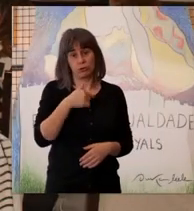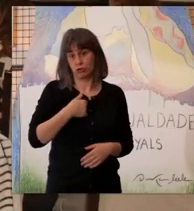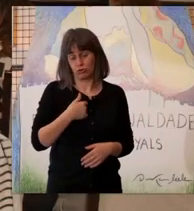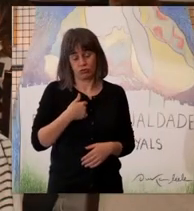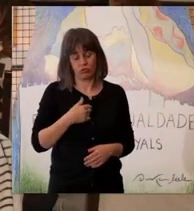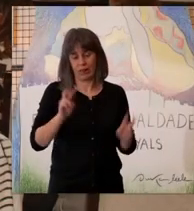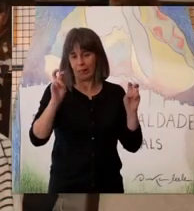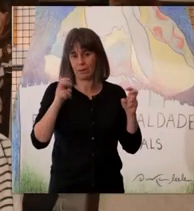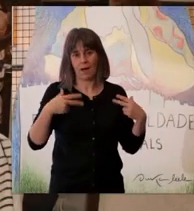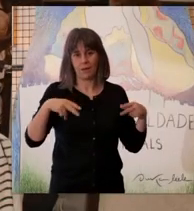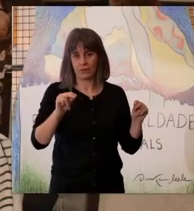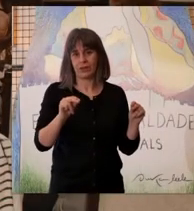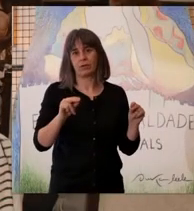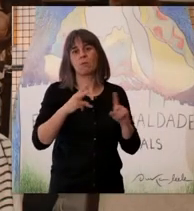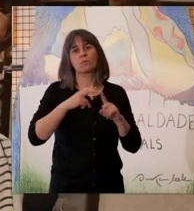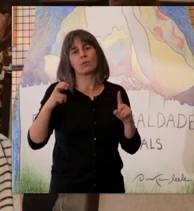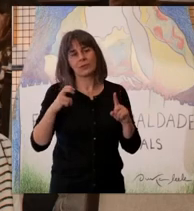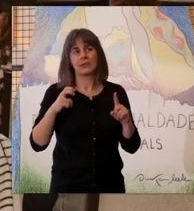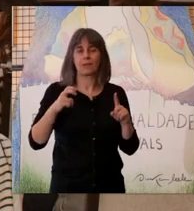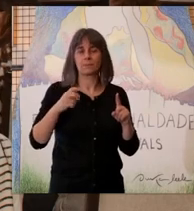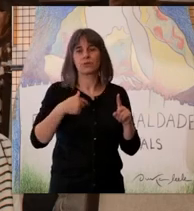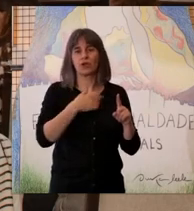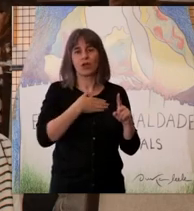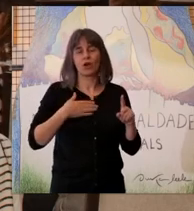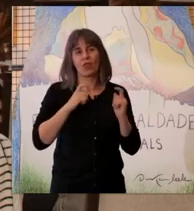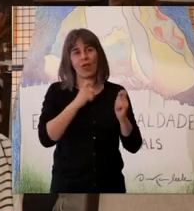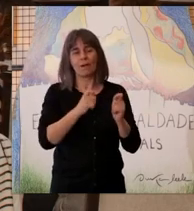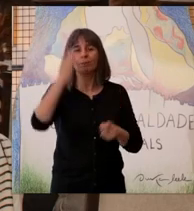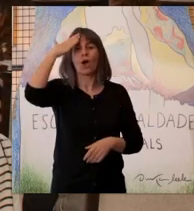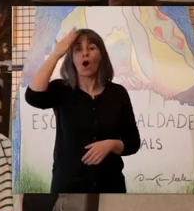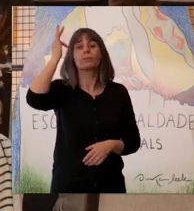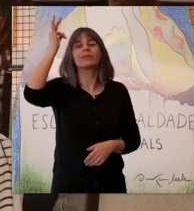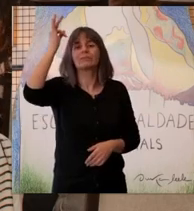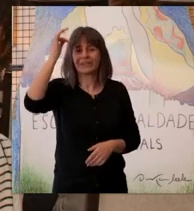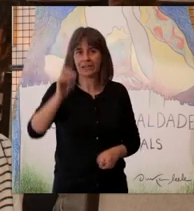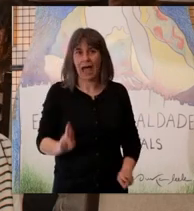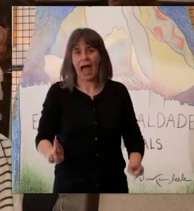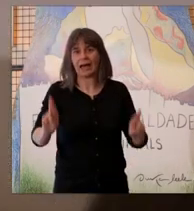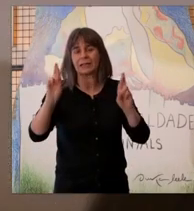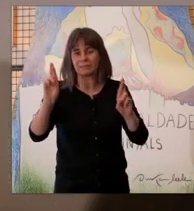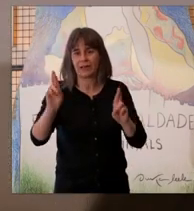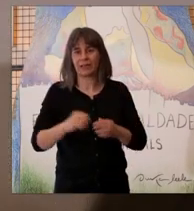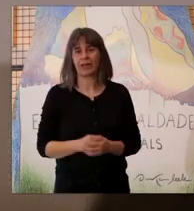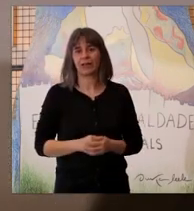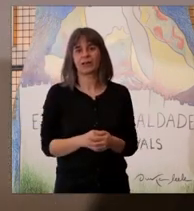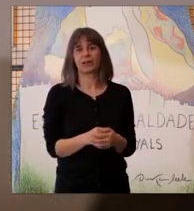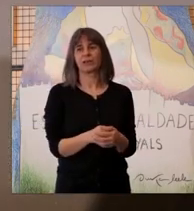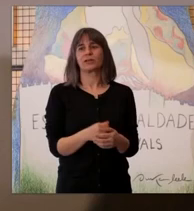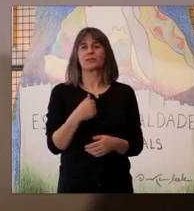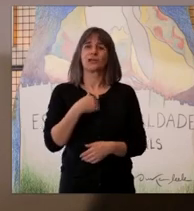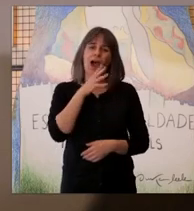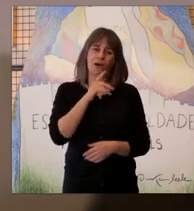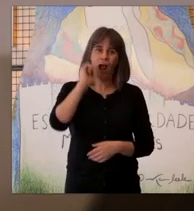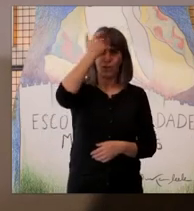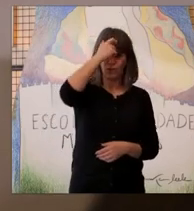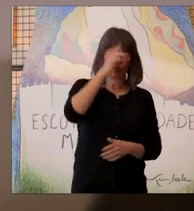con una mirada optimista y esperanzadora me voy a pasar del horrorosa el rinquiña